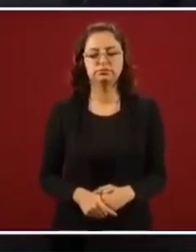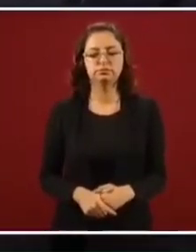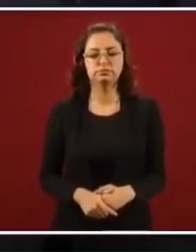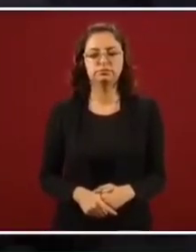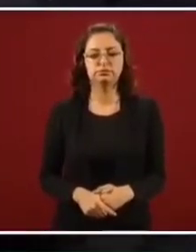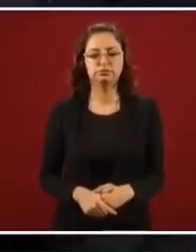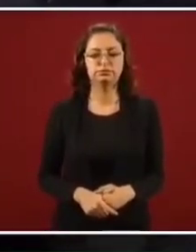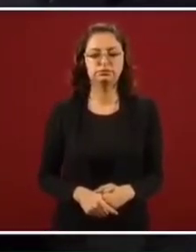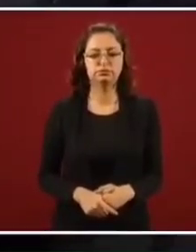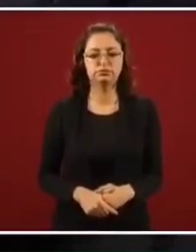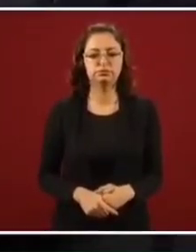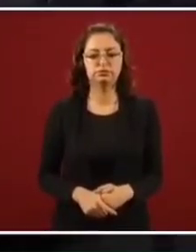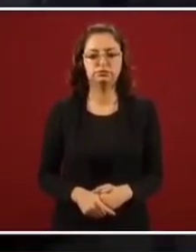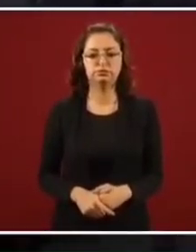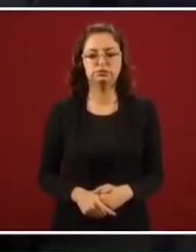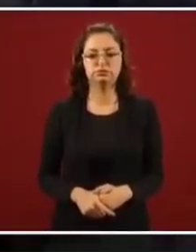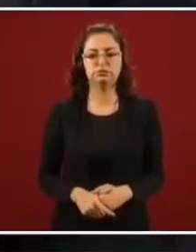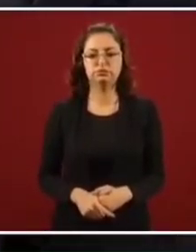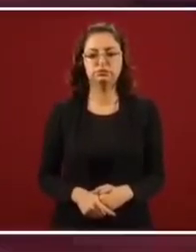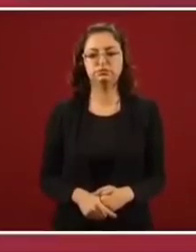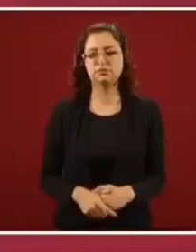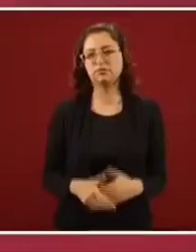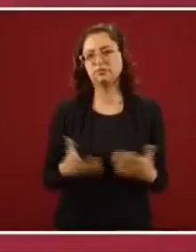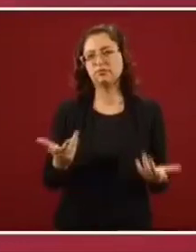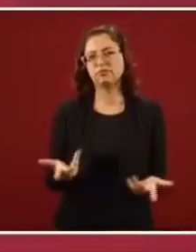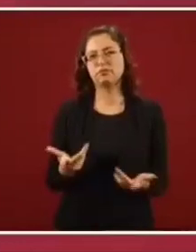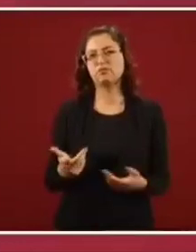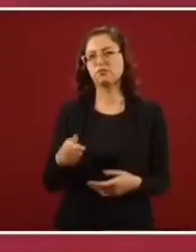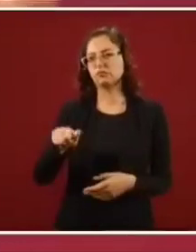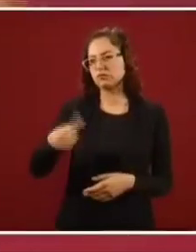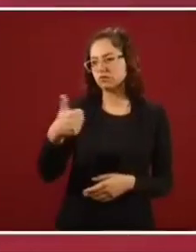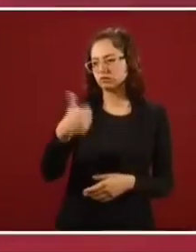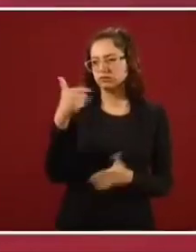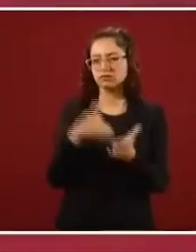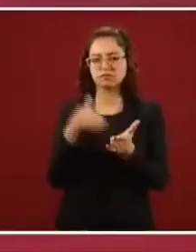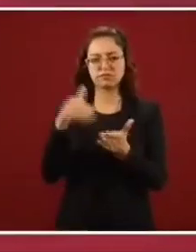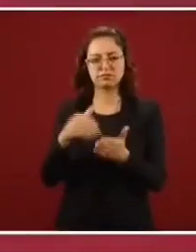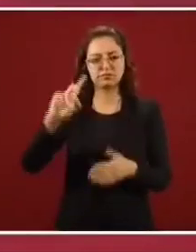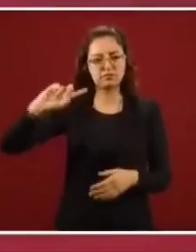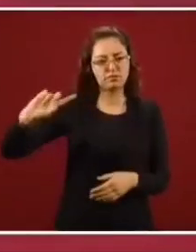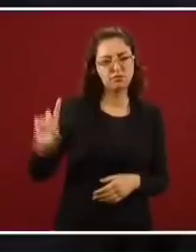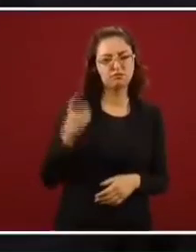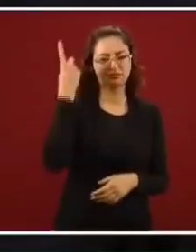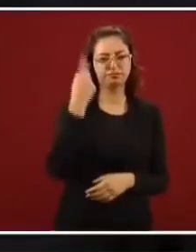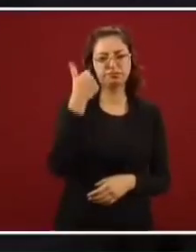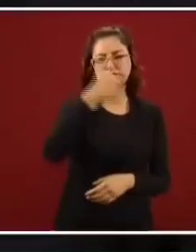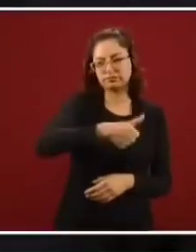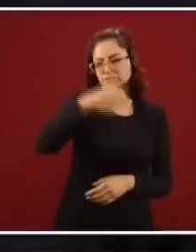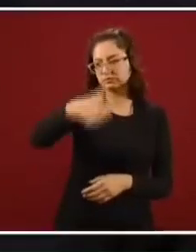corresponde como a 11 millones de dólares por empresa,